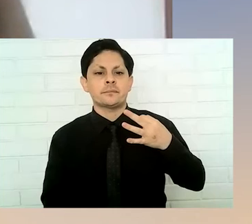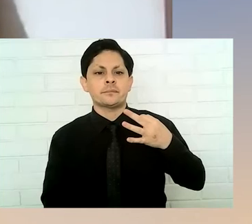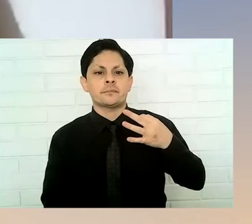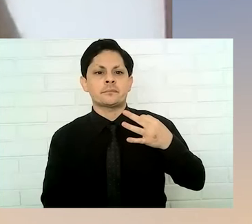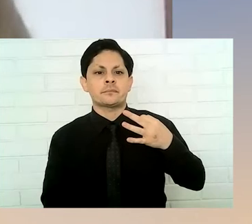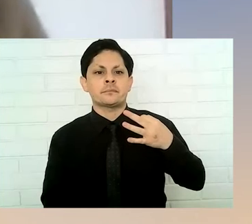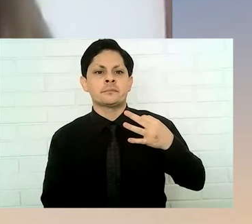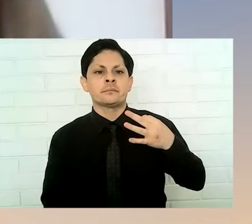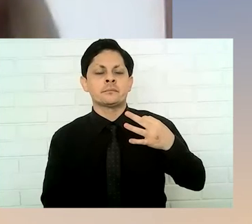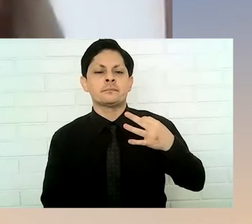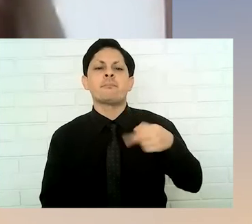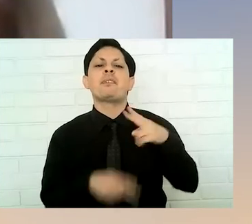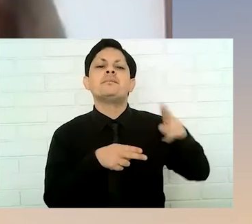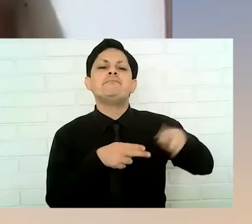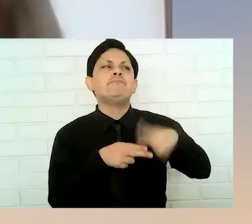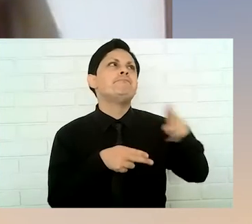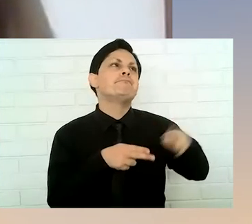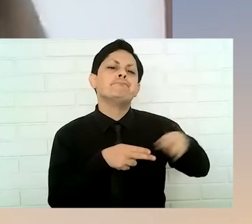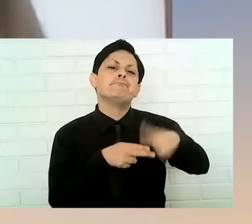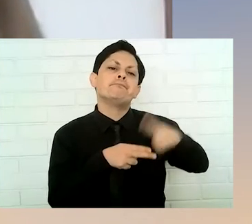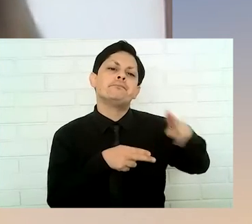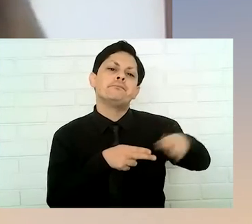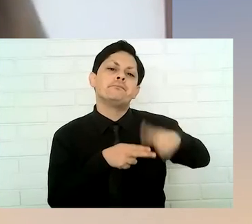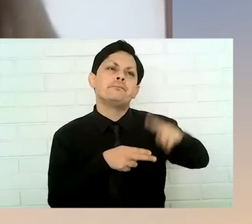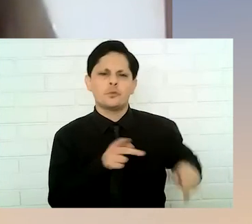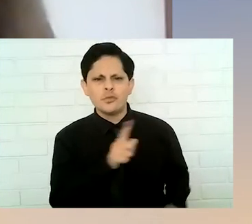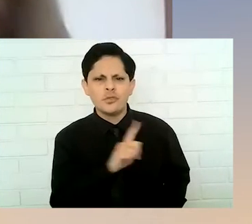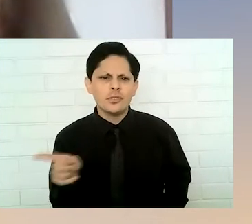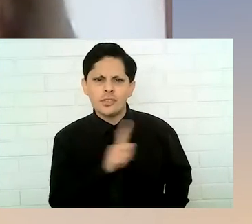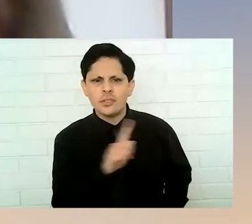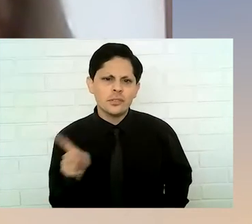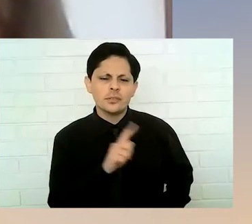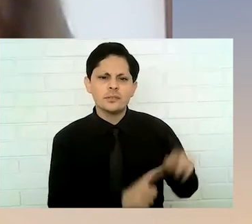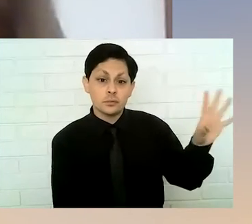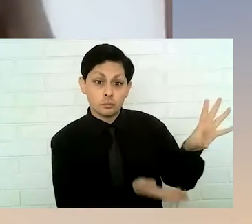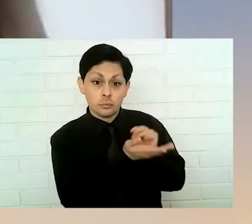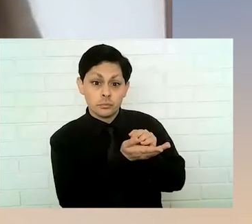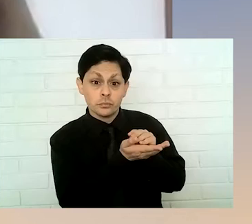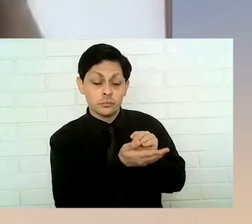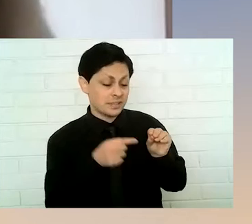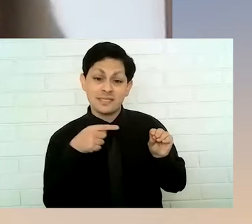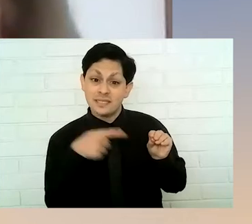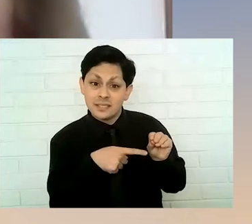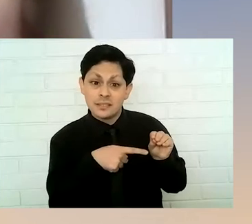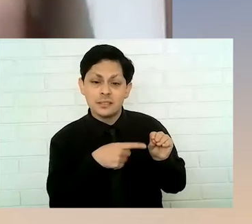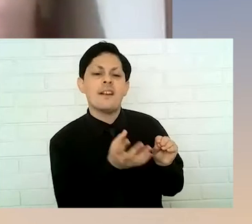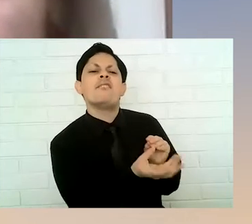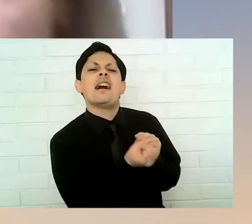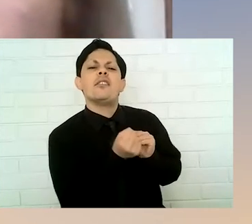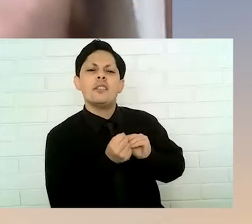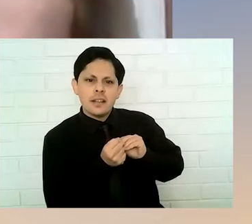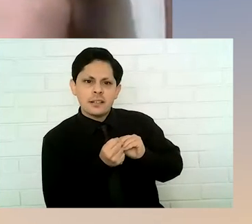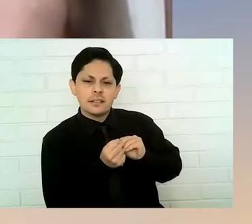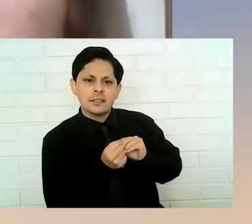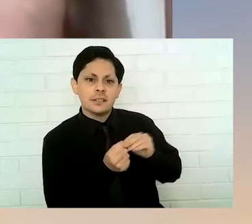hay que arreglar nada, hay que partir de lo que se tiene, hay que valorar aquello que